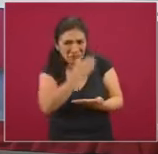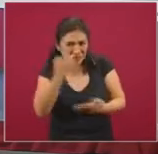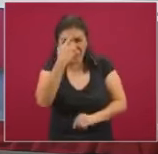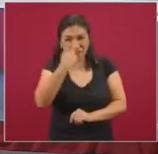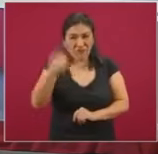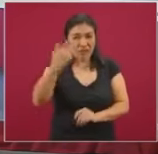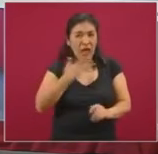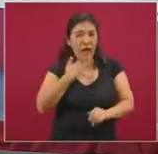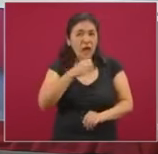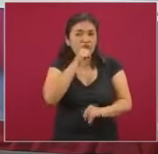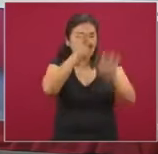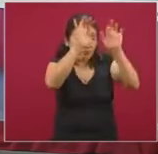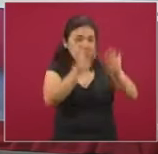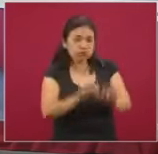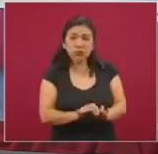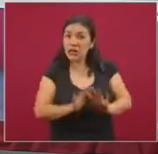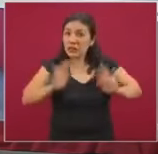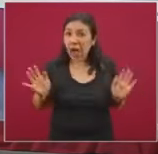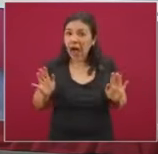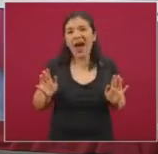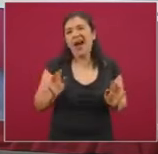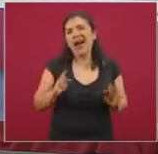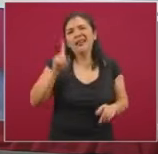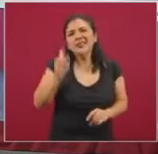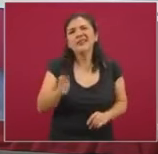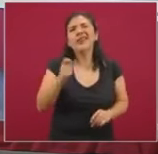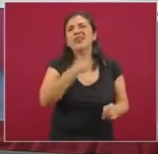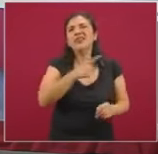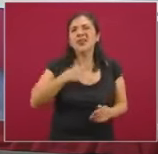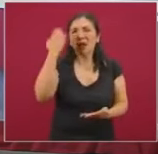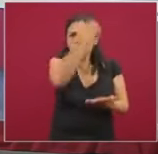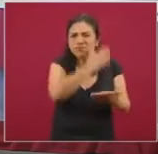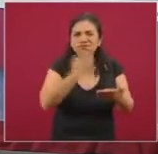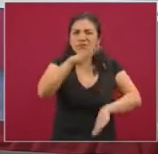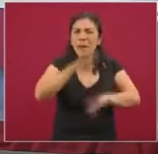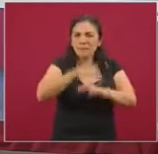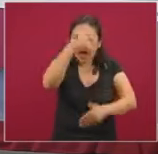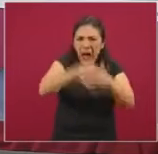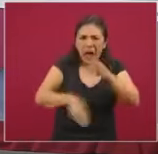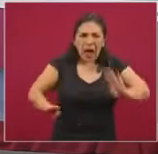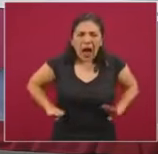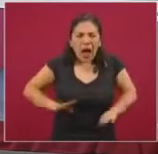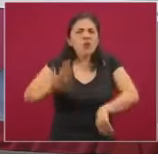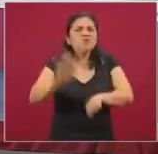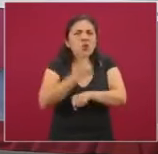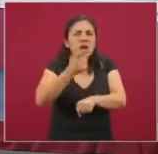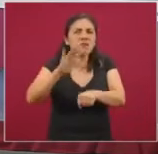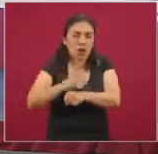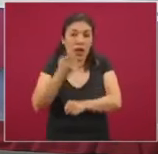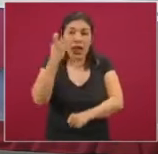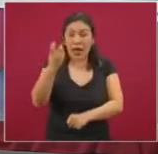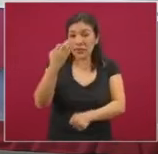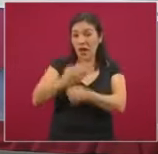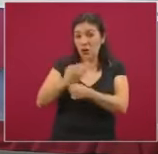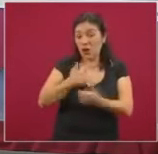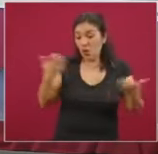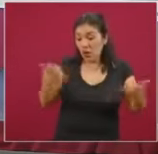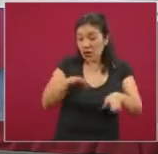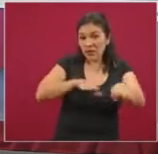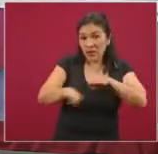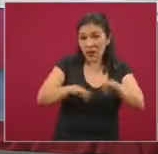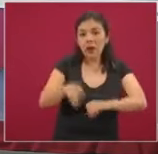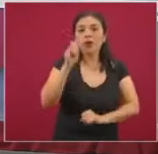esté codificado todo y poder ver rápidamente de todas estas defunciones cuál es la causa. Lo que hicimos en este ejercicio